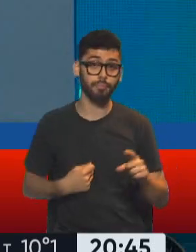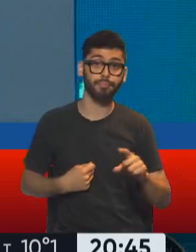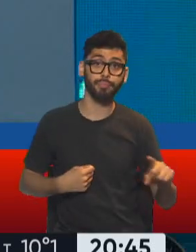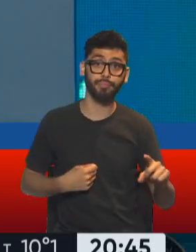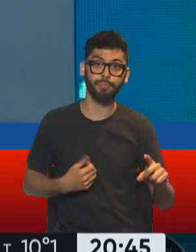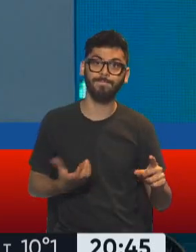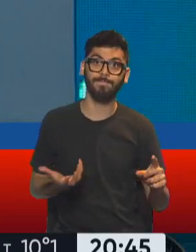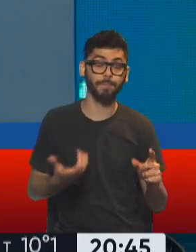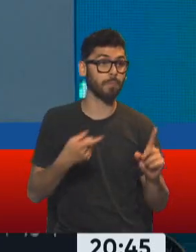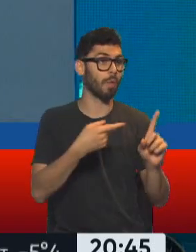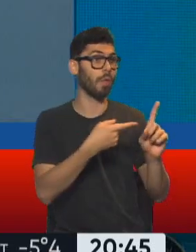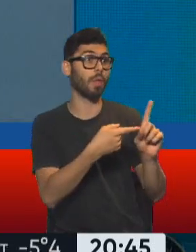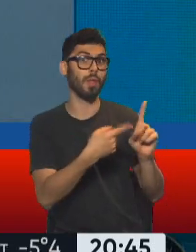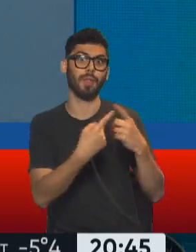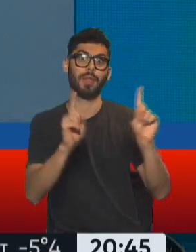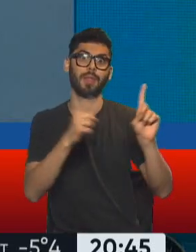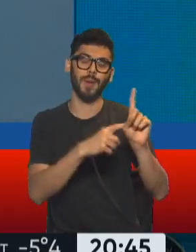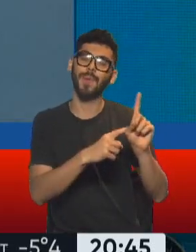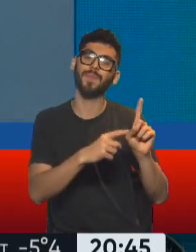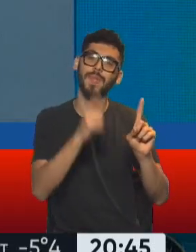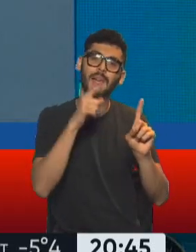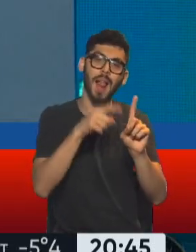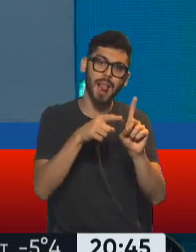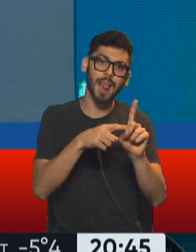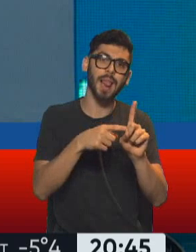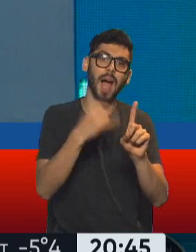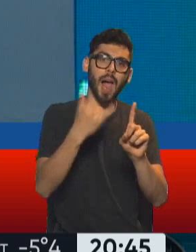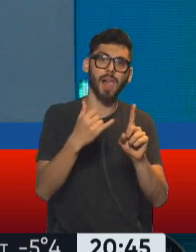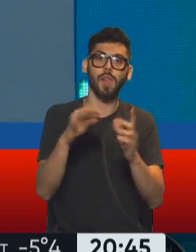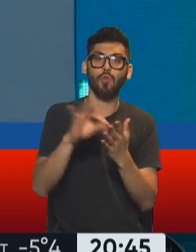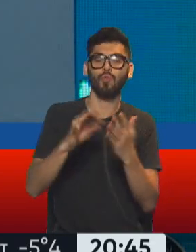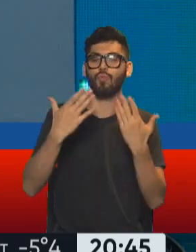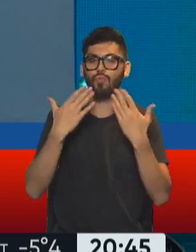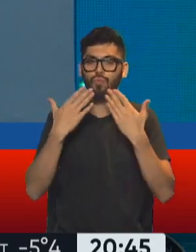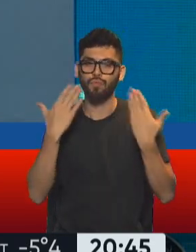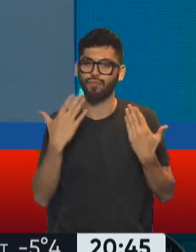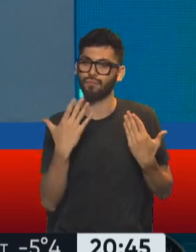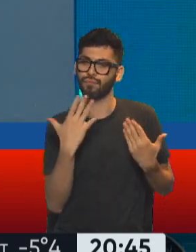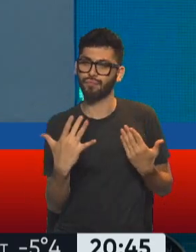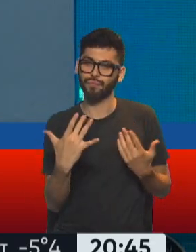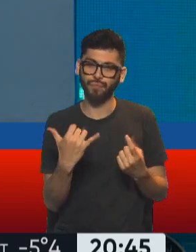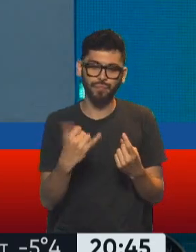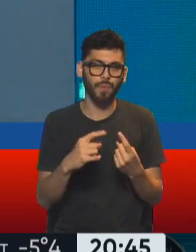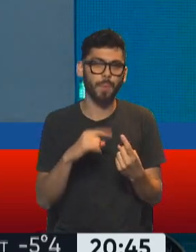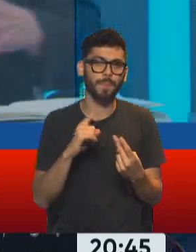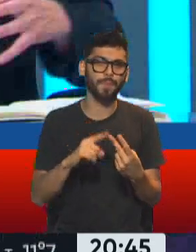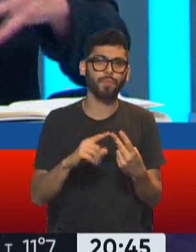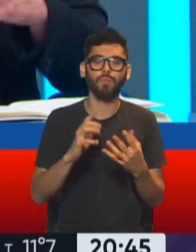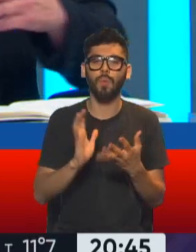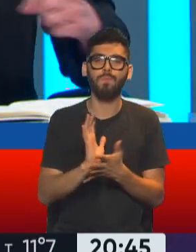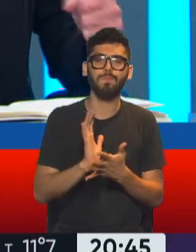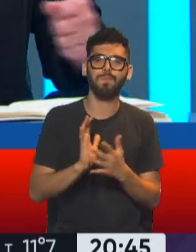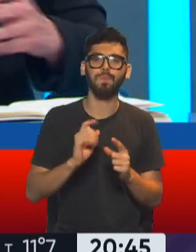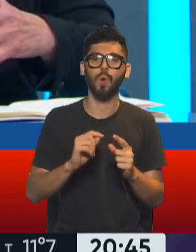pasando con esta figura que tienen una serie de atributos tiene carisma tiene ha encontrado